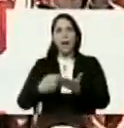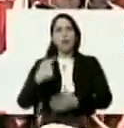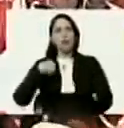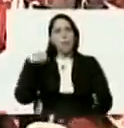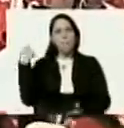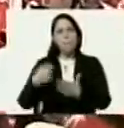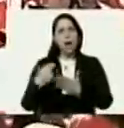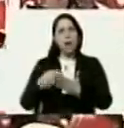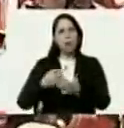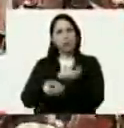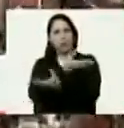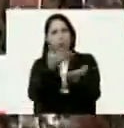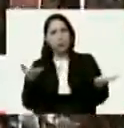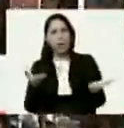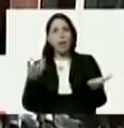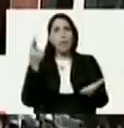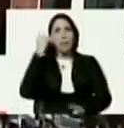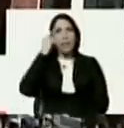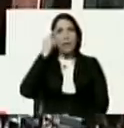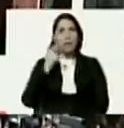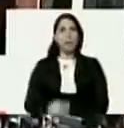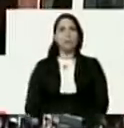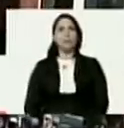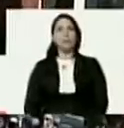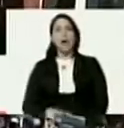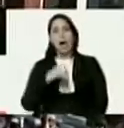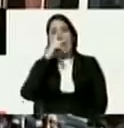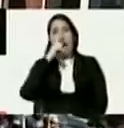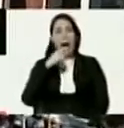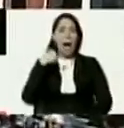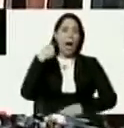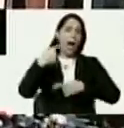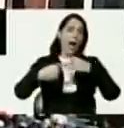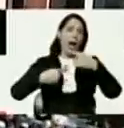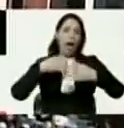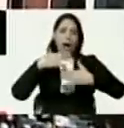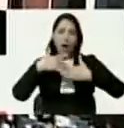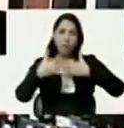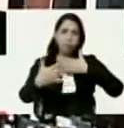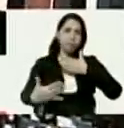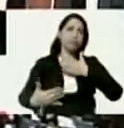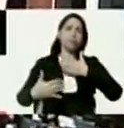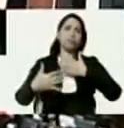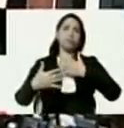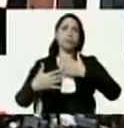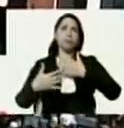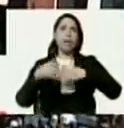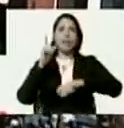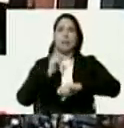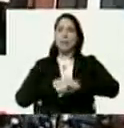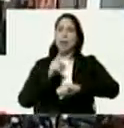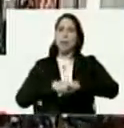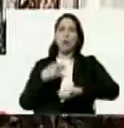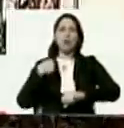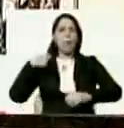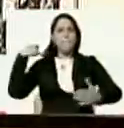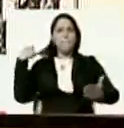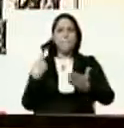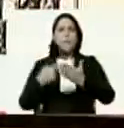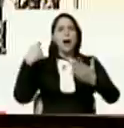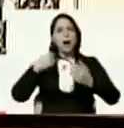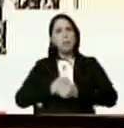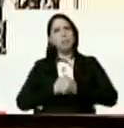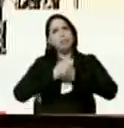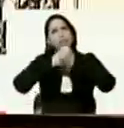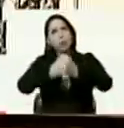ustedes en los días, en los años y en las décadas que están por venir, les pagaré con el amor más